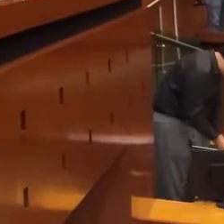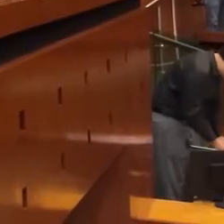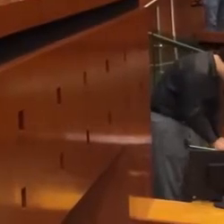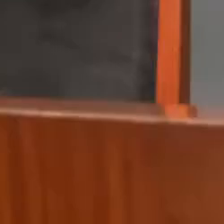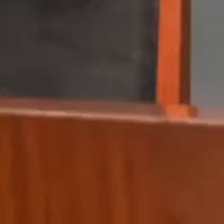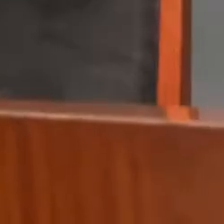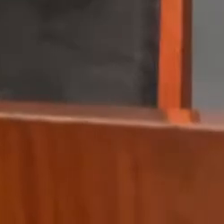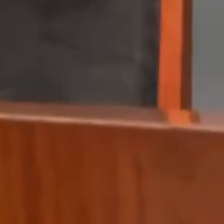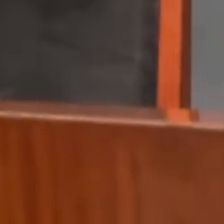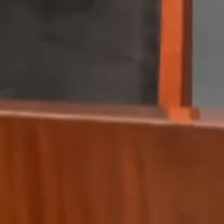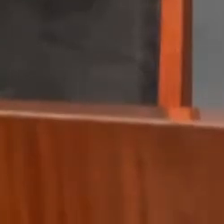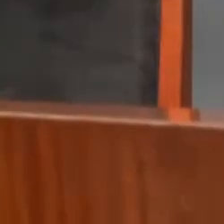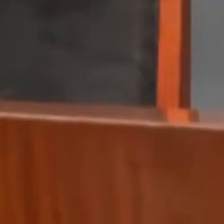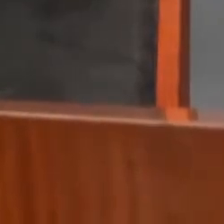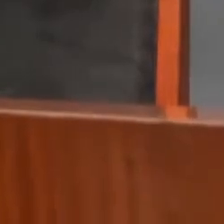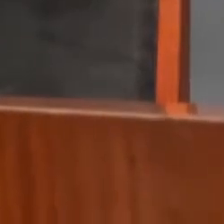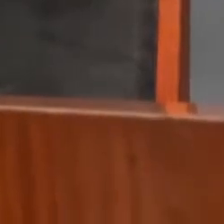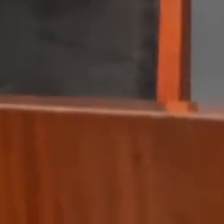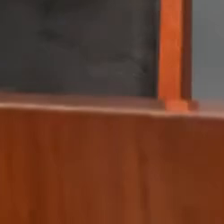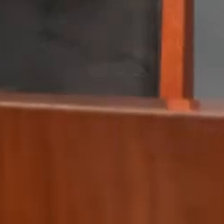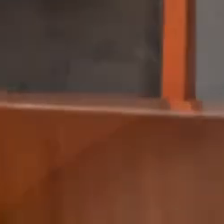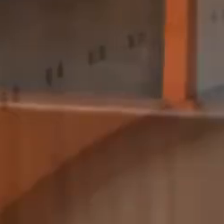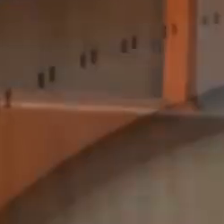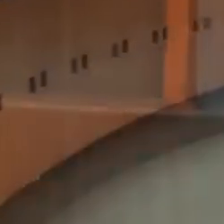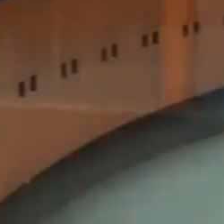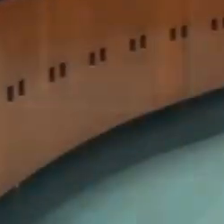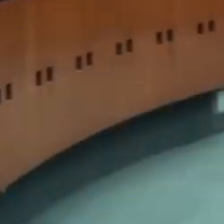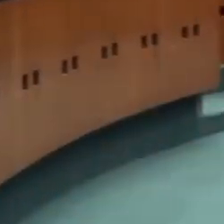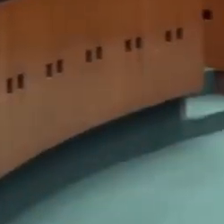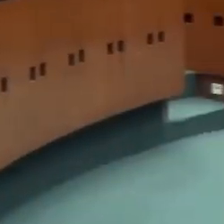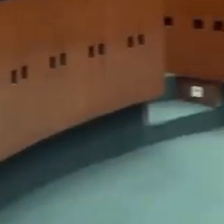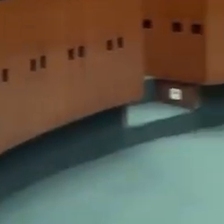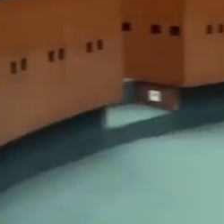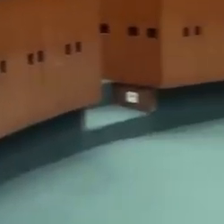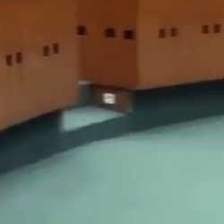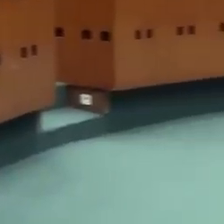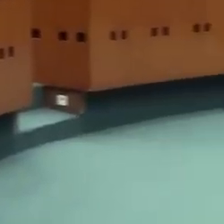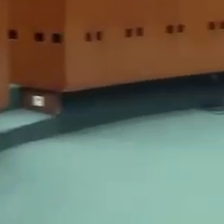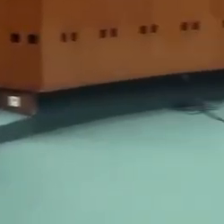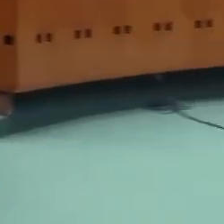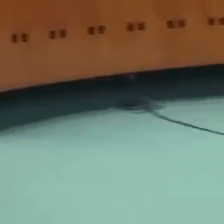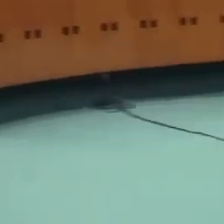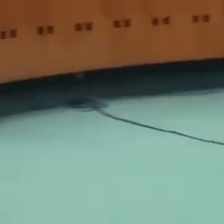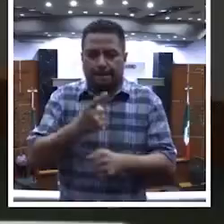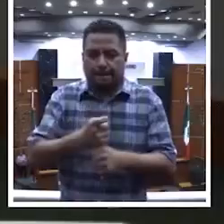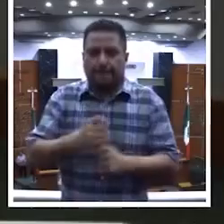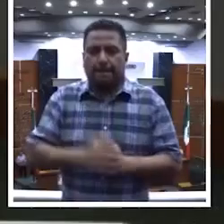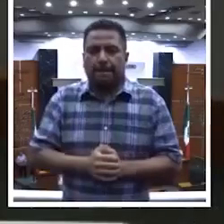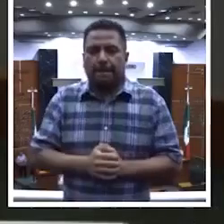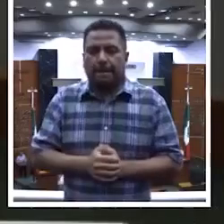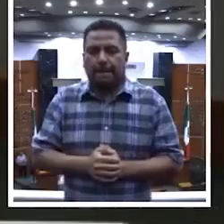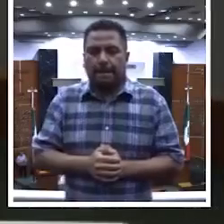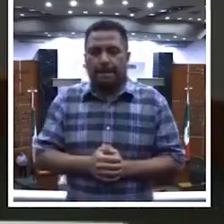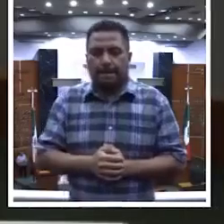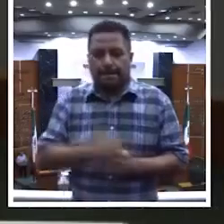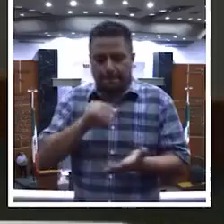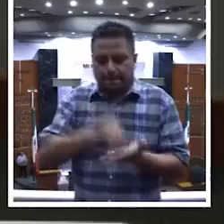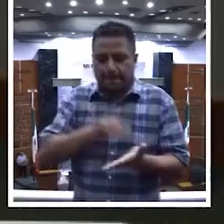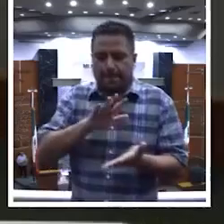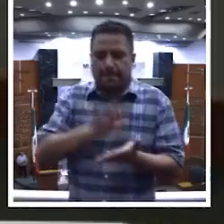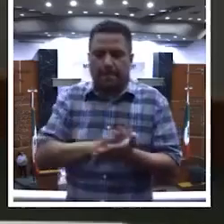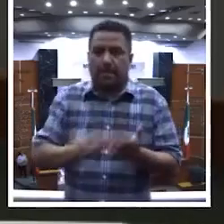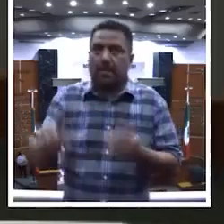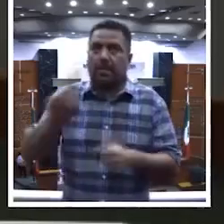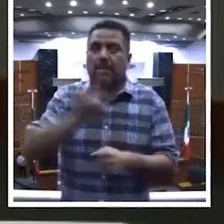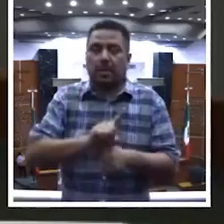64ª legislatura establece los días y horas hábiles del Congreso del Estado de Guerrero. Se establecen como